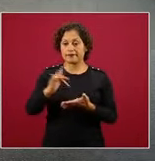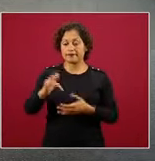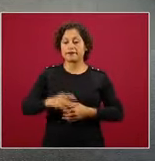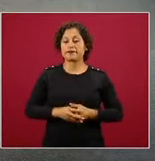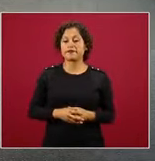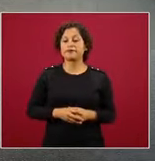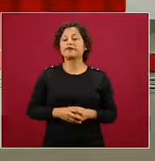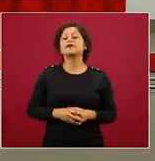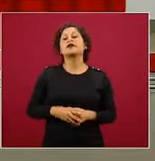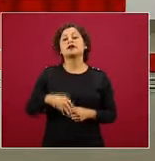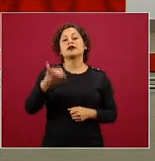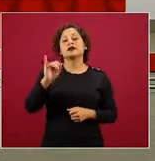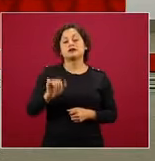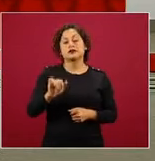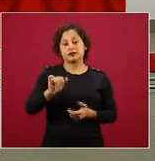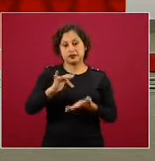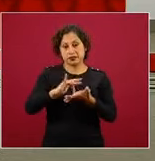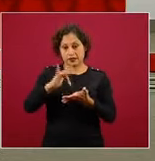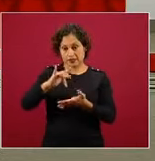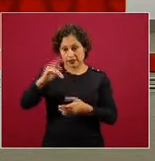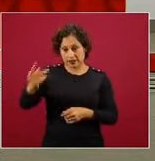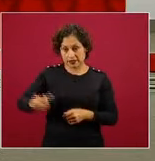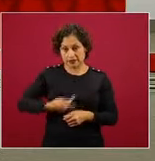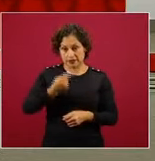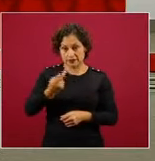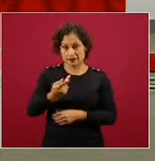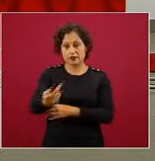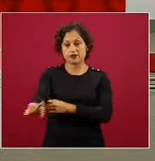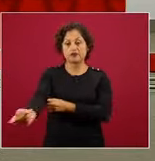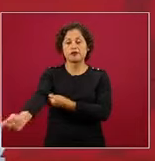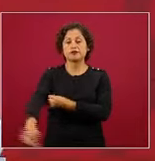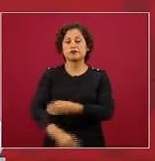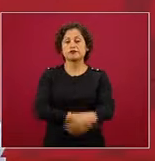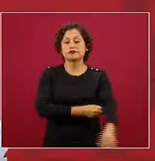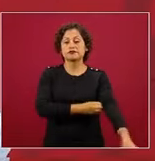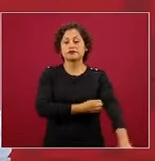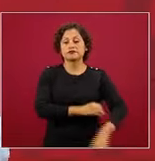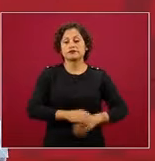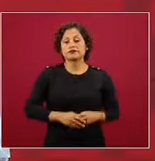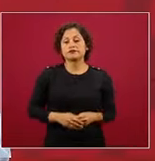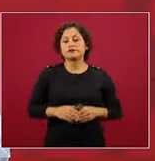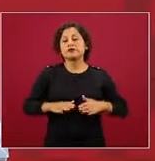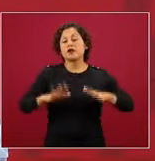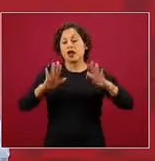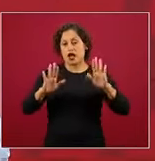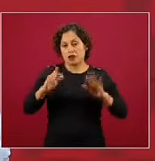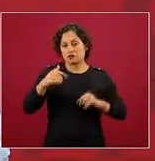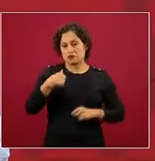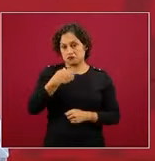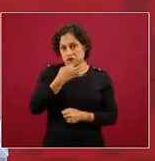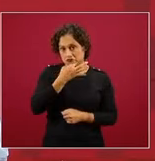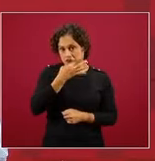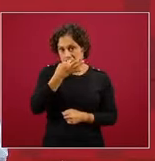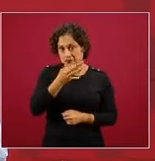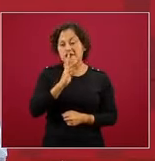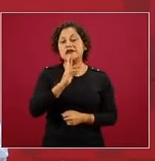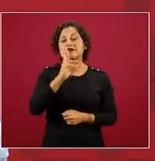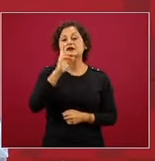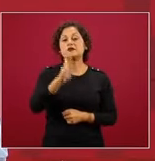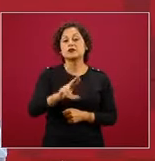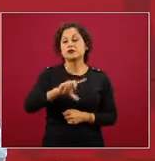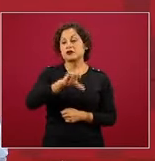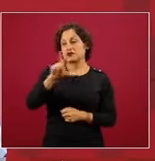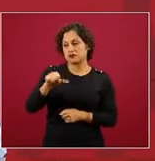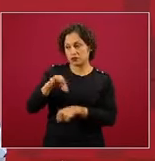Sí, gracias por la pregunta, a reserva de que después también complemente el doctor Alomía. Ya lo hemos